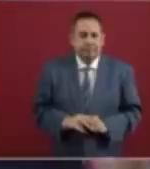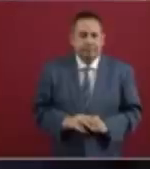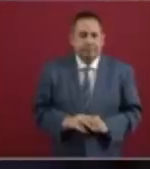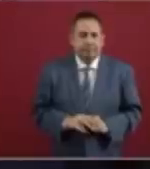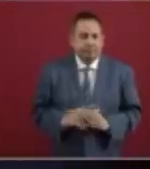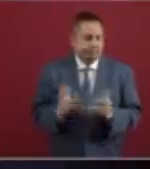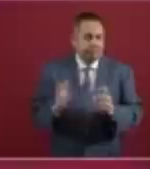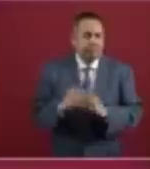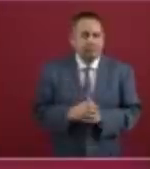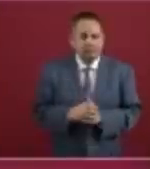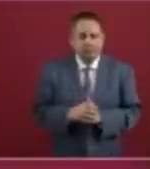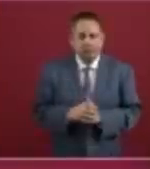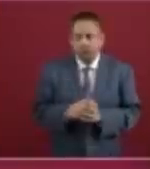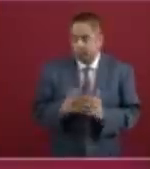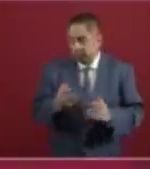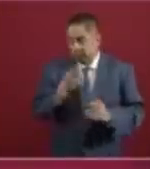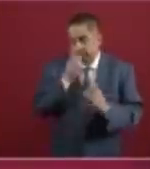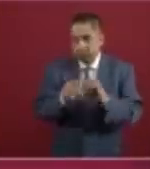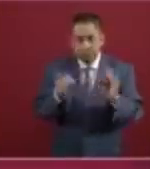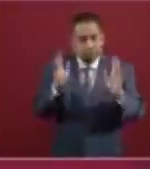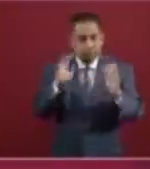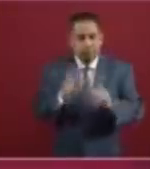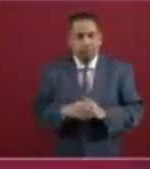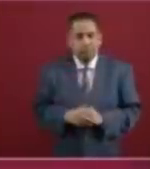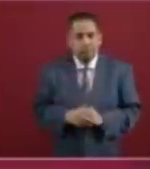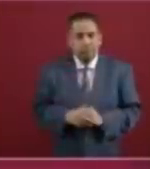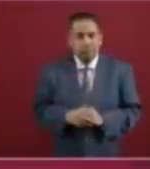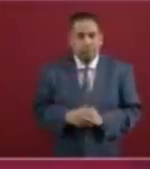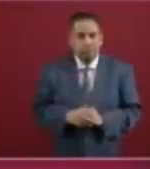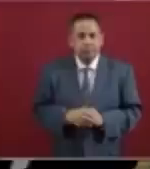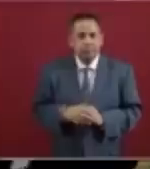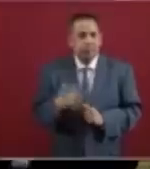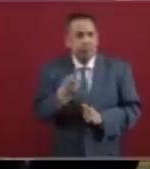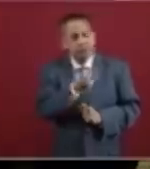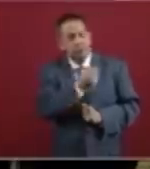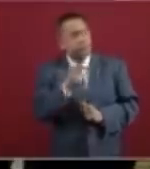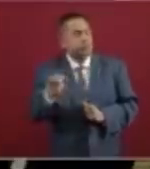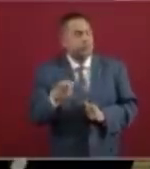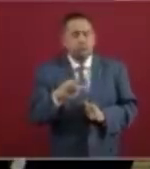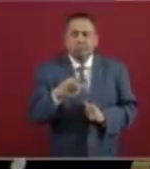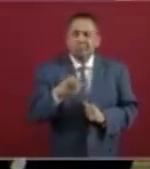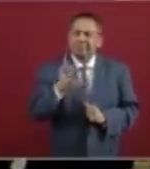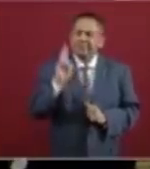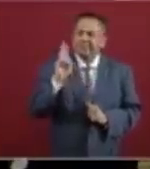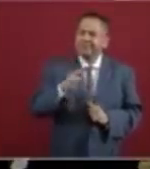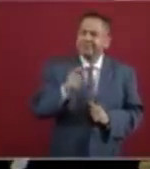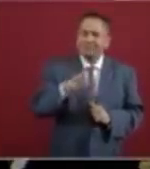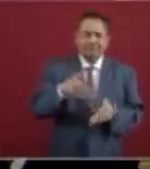Ya que andamos en esto, los sepulcros blanqueados,